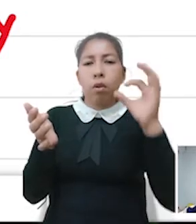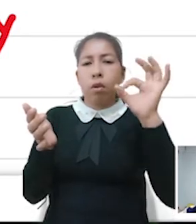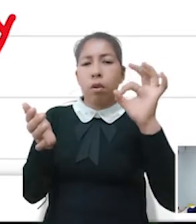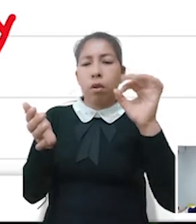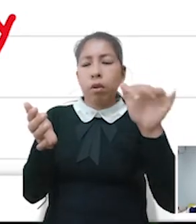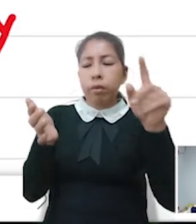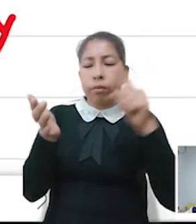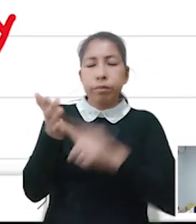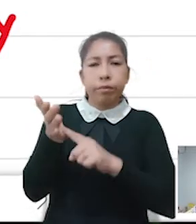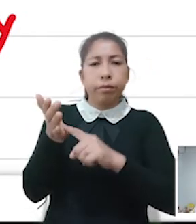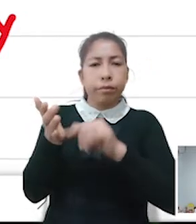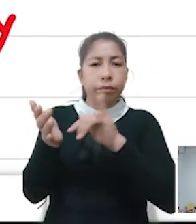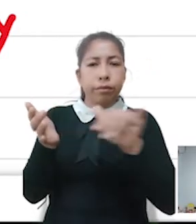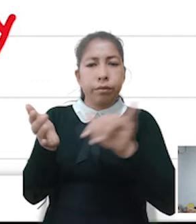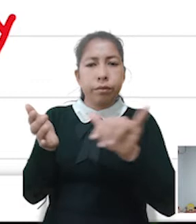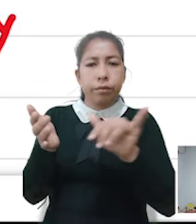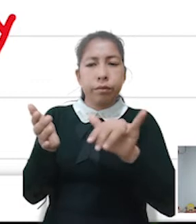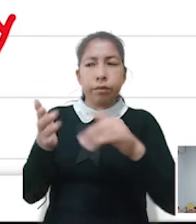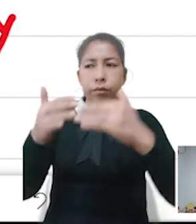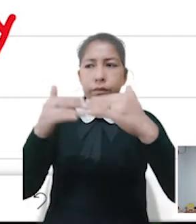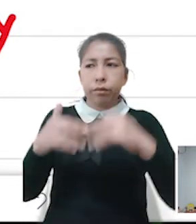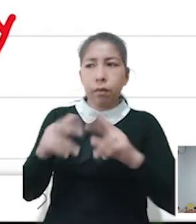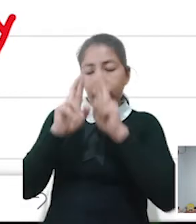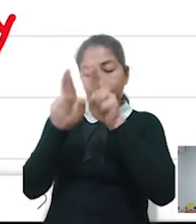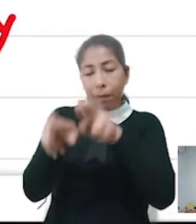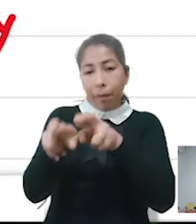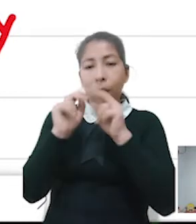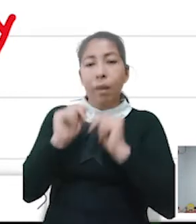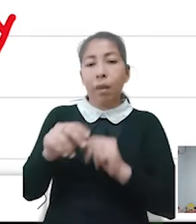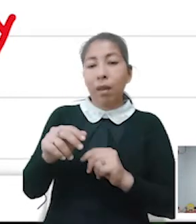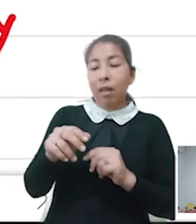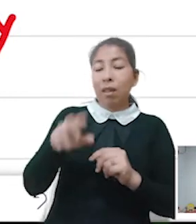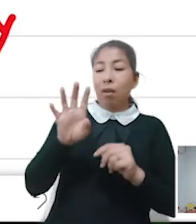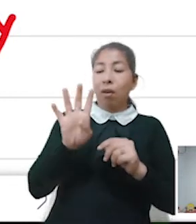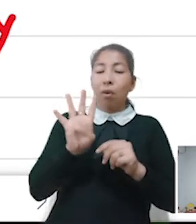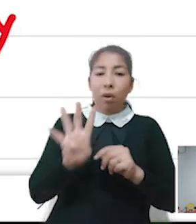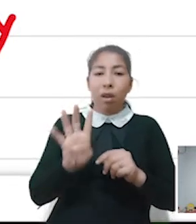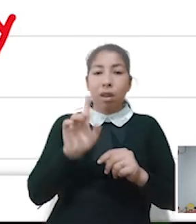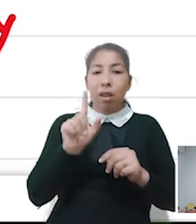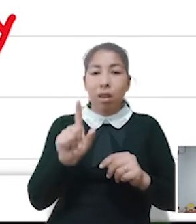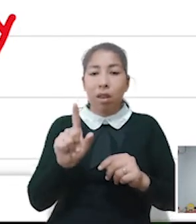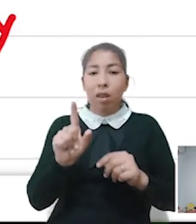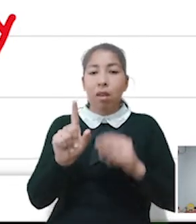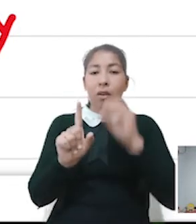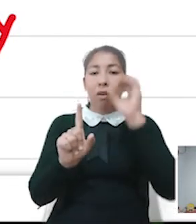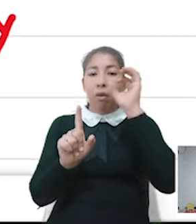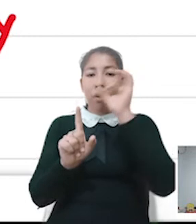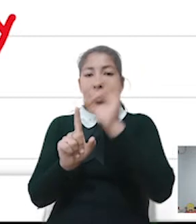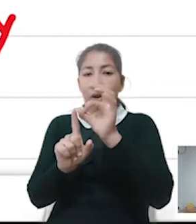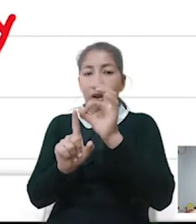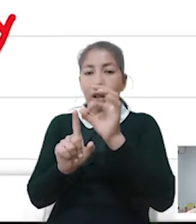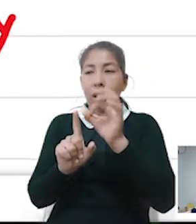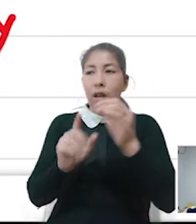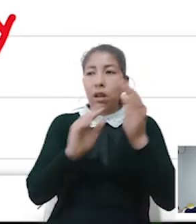Presiono igual y obtengo el valor en grados, minutos y segundos. 41 grados, 48 minutos,